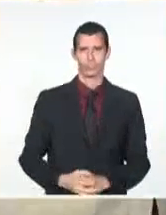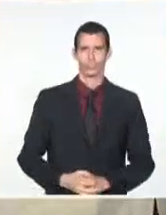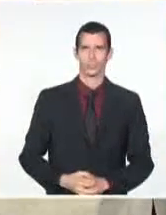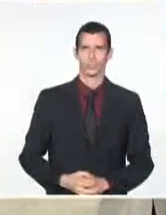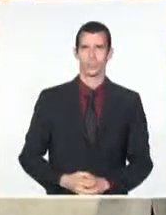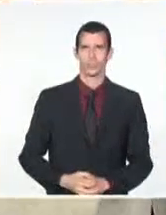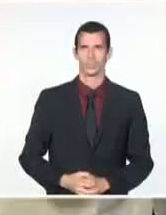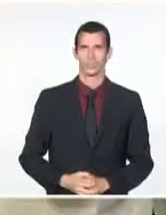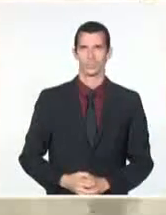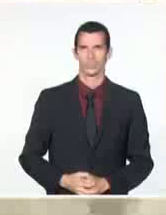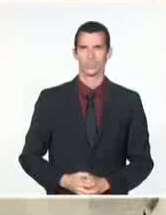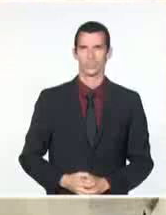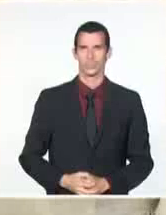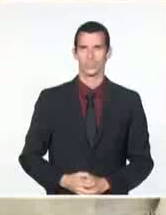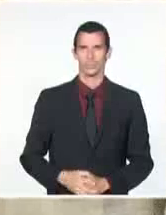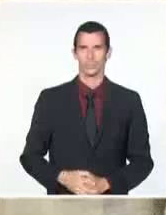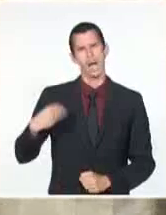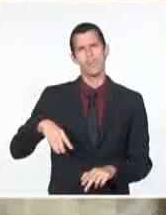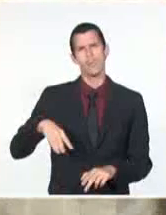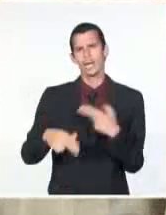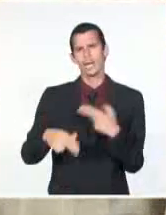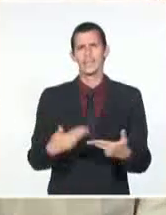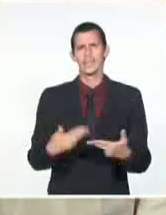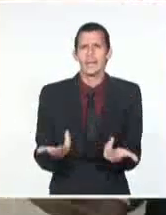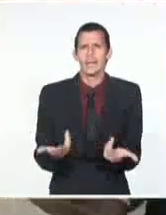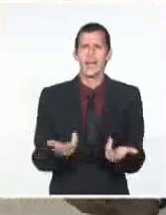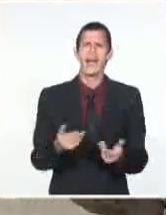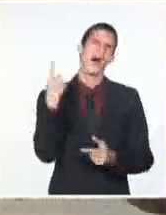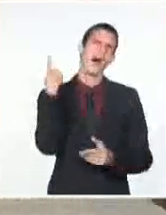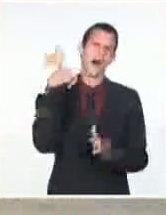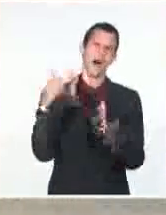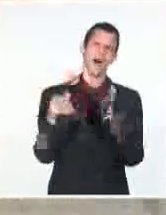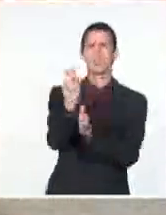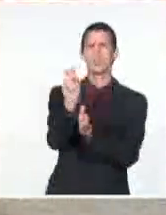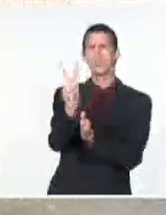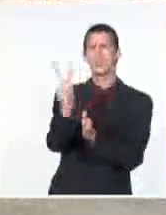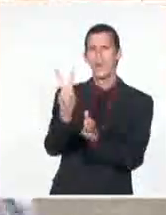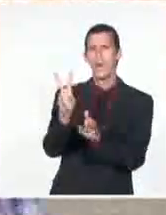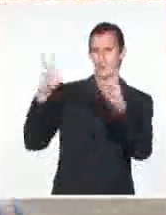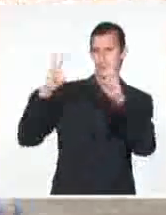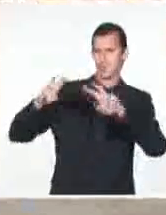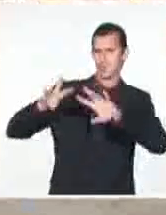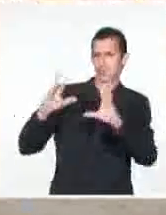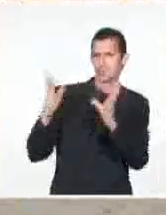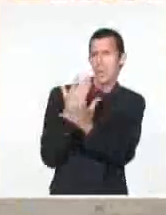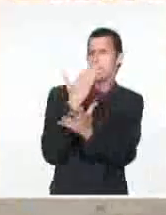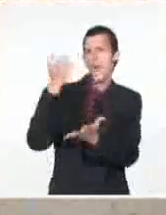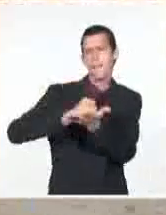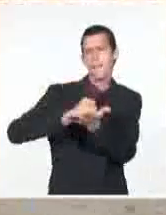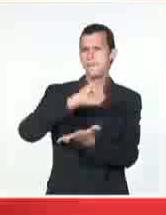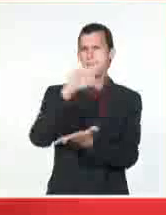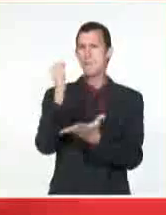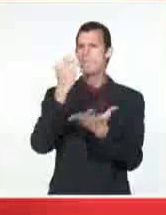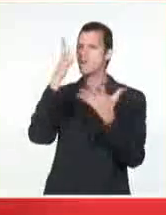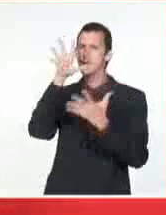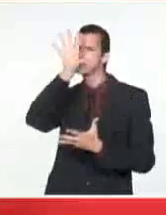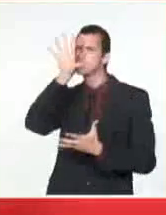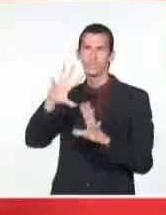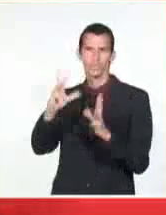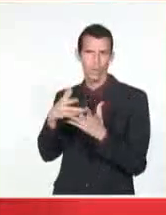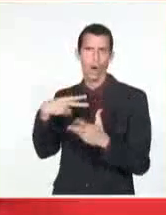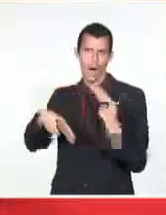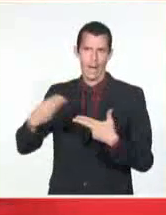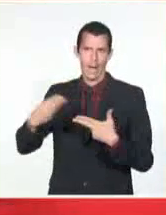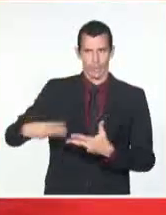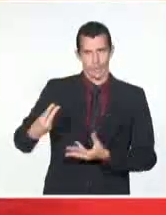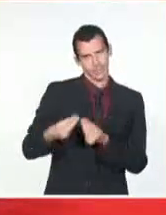de Investigación Histórica 2022 y otorgar importantes reconocimientos como el diploma Emilio Roig, a quienes